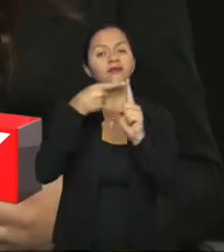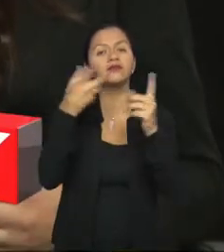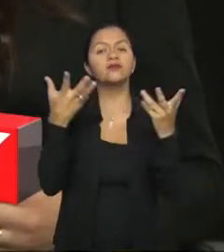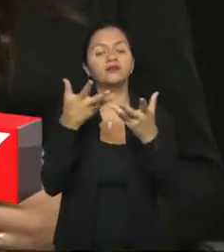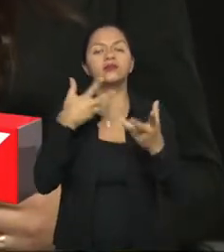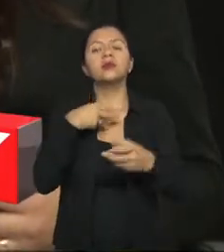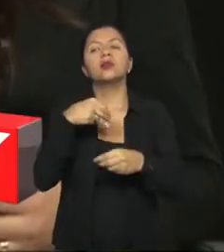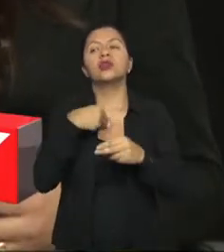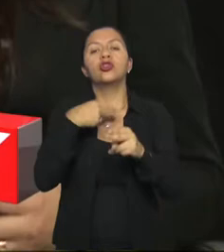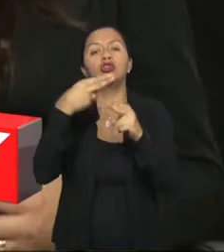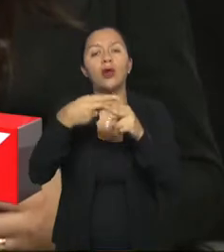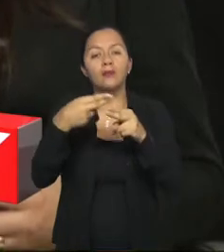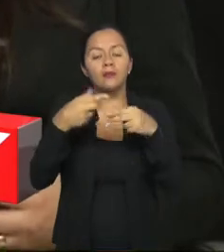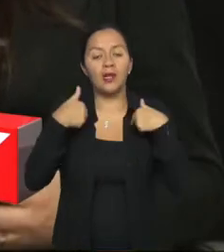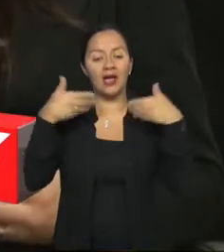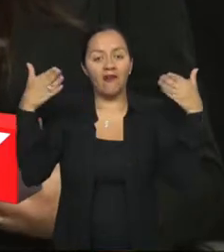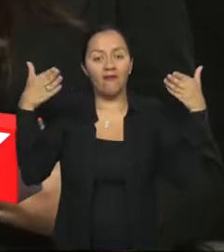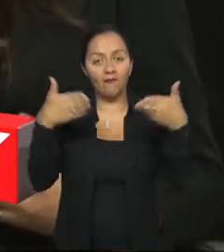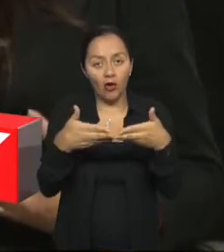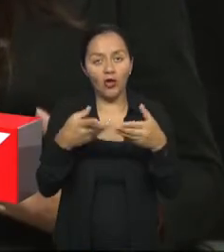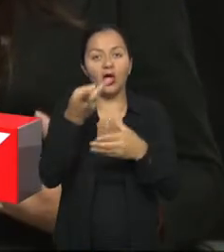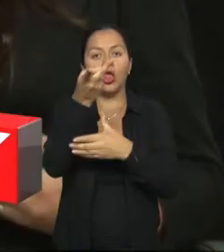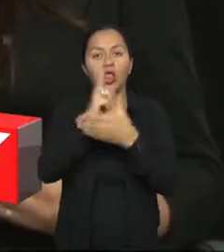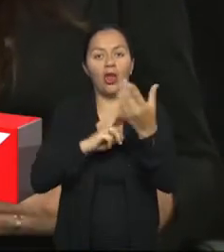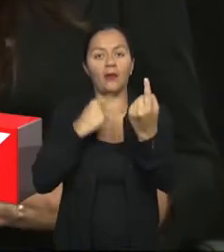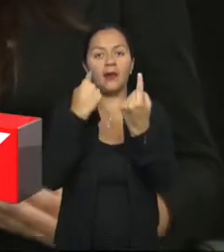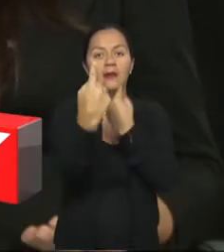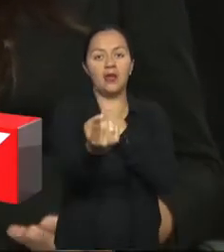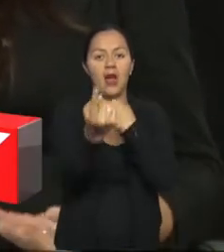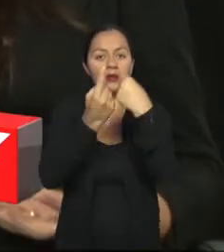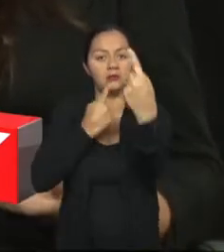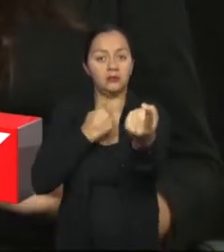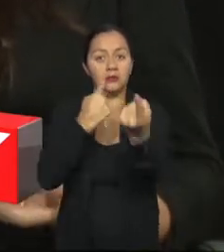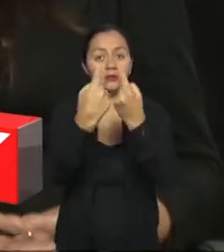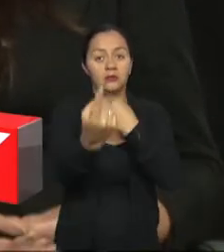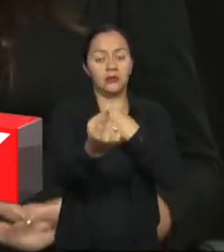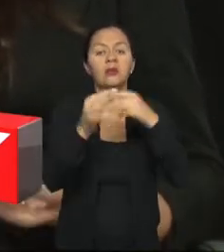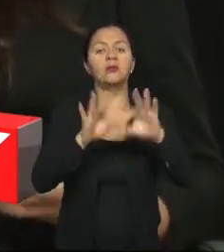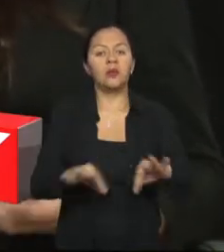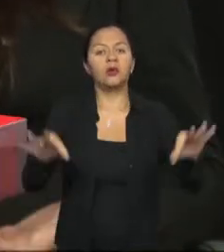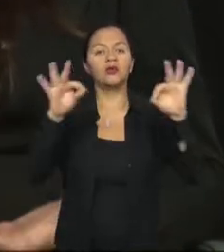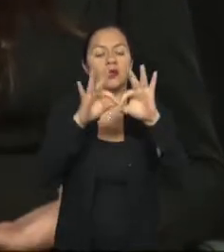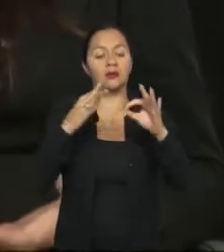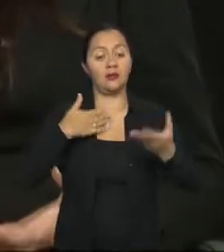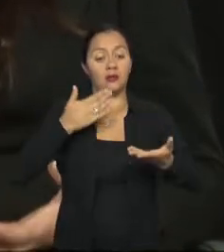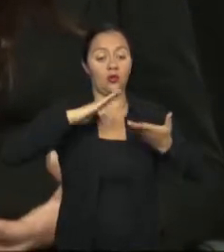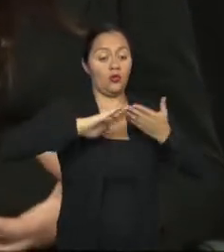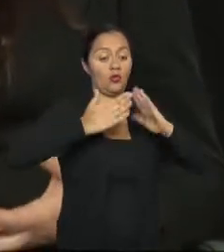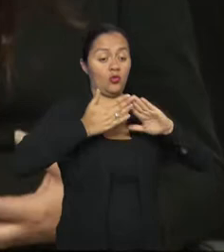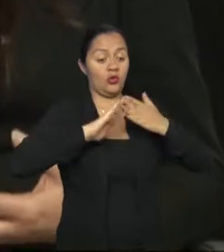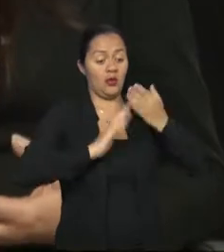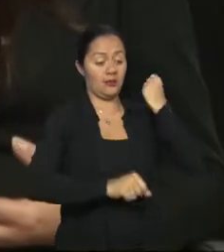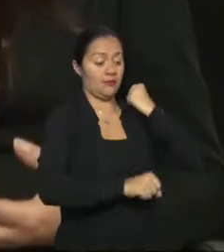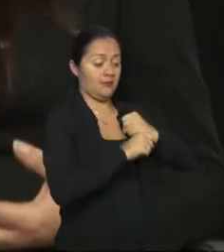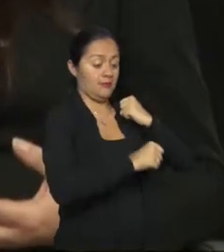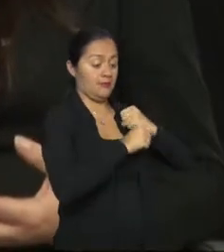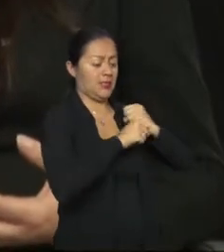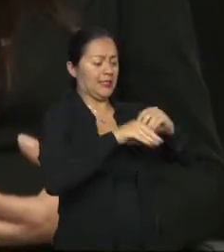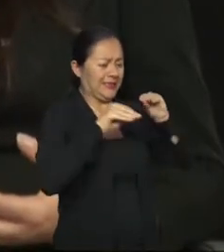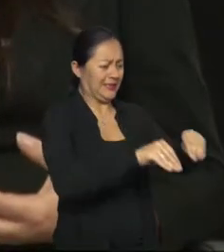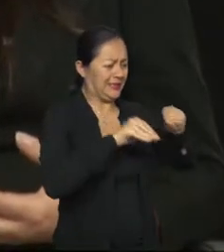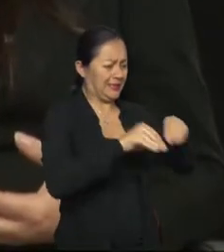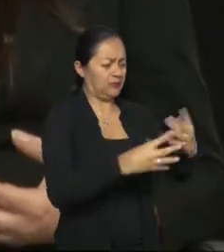nosotros le llamamos el enfoque doble vía, donde trabajamos desde la base, la comunidad, trabajando con la gente, empoderando a